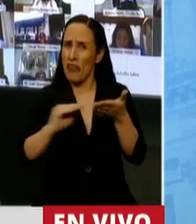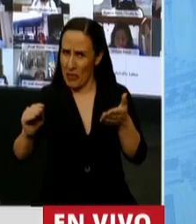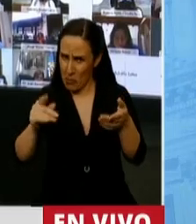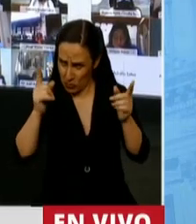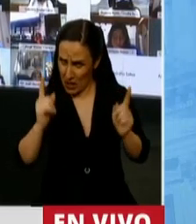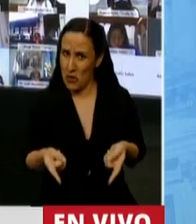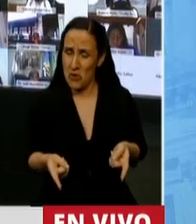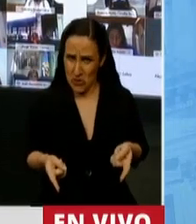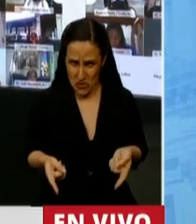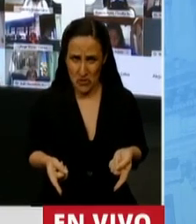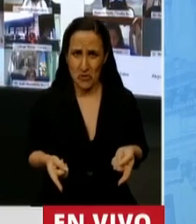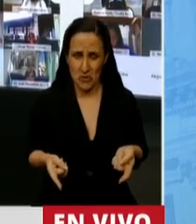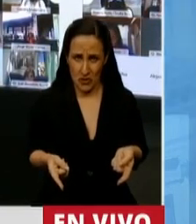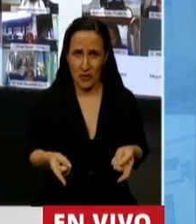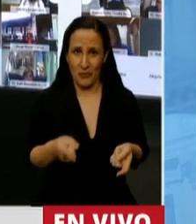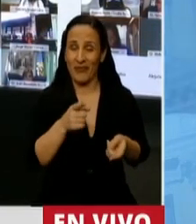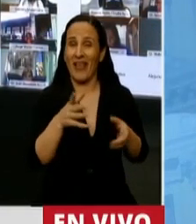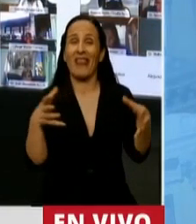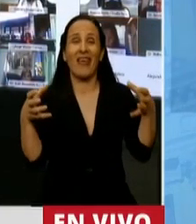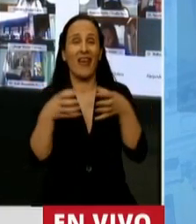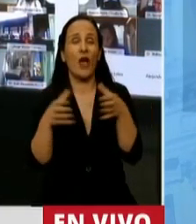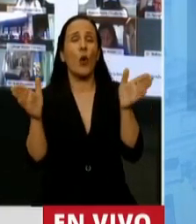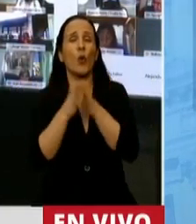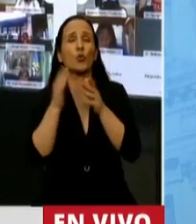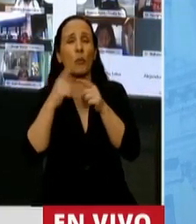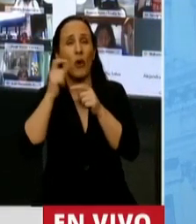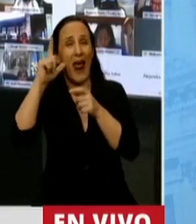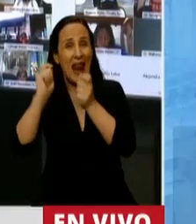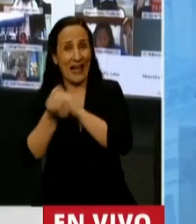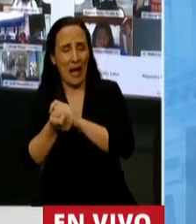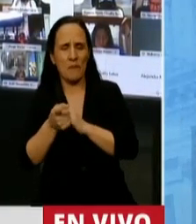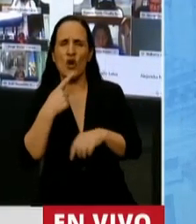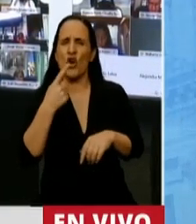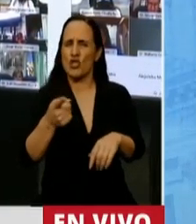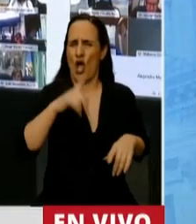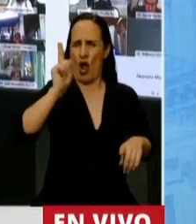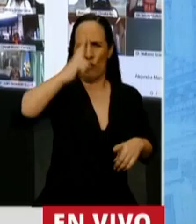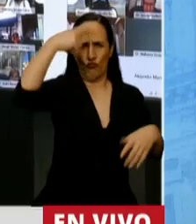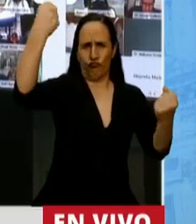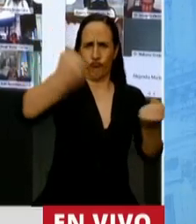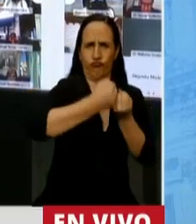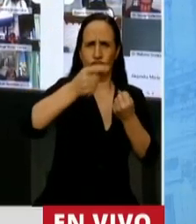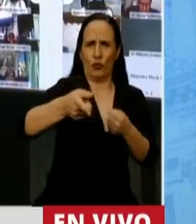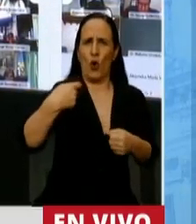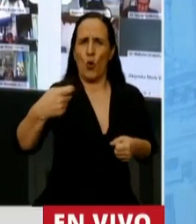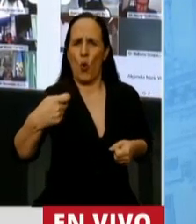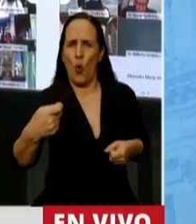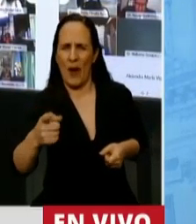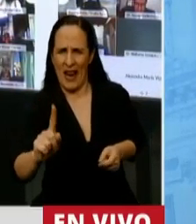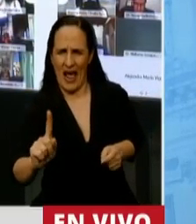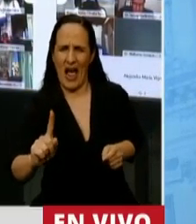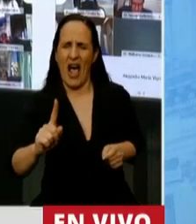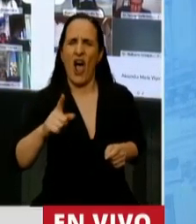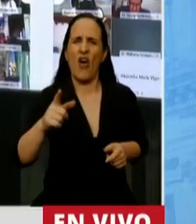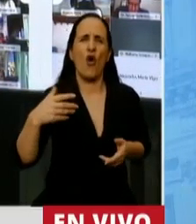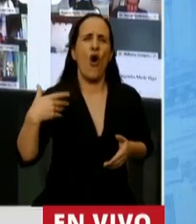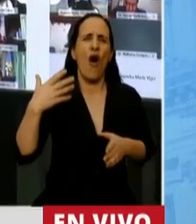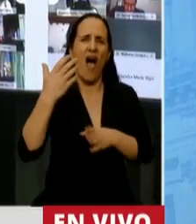diputados de Junto por el Cambio, que no estamos de acuerdo con los jubilados, aquellas personas que